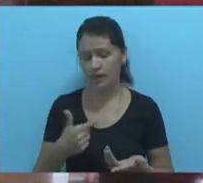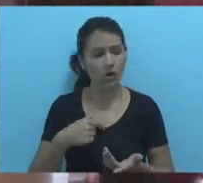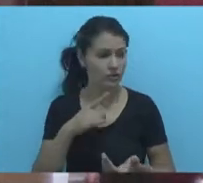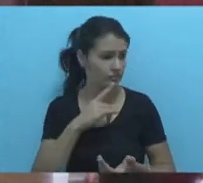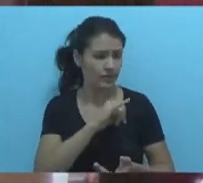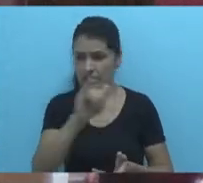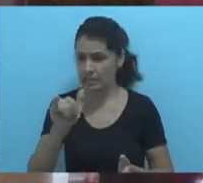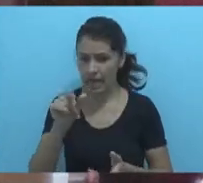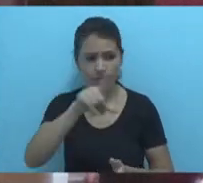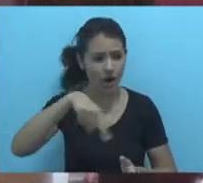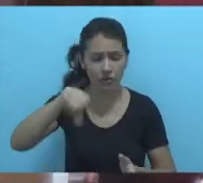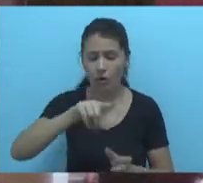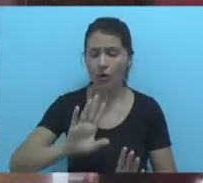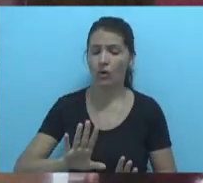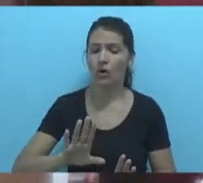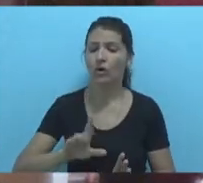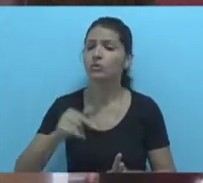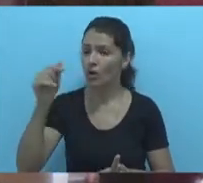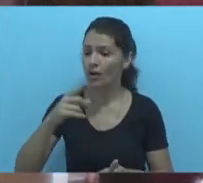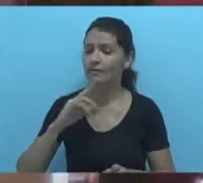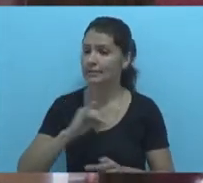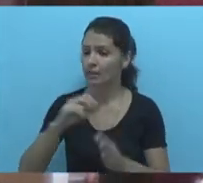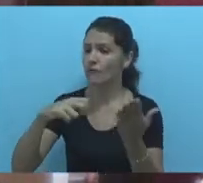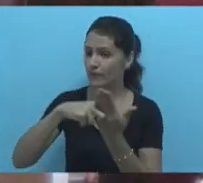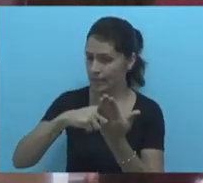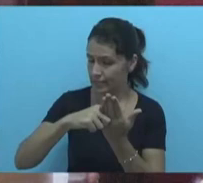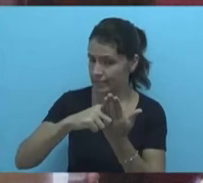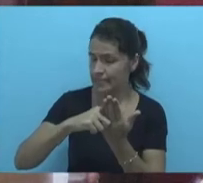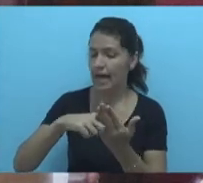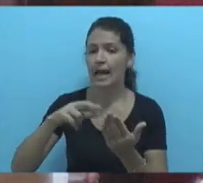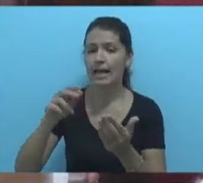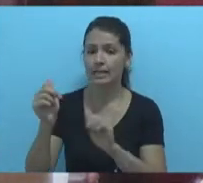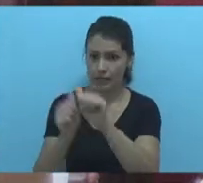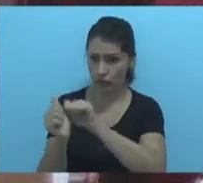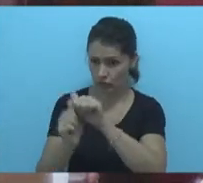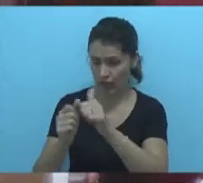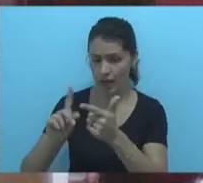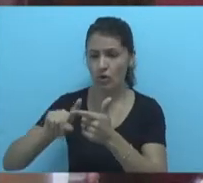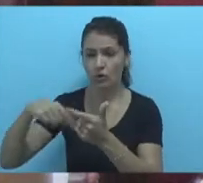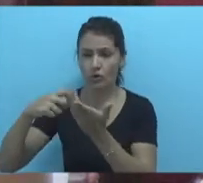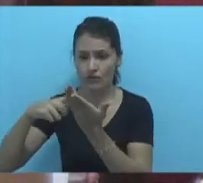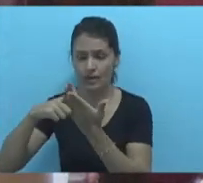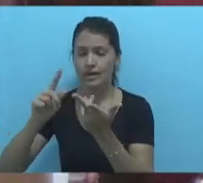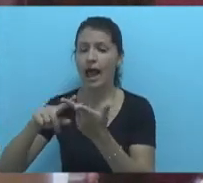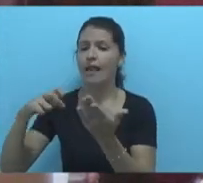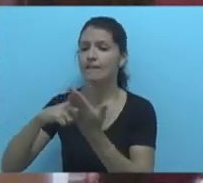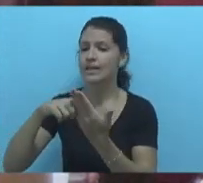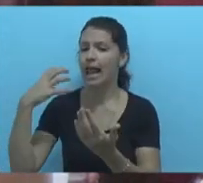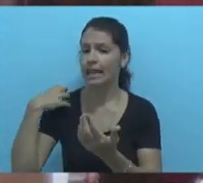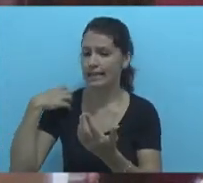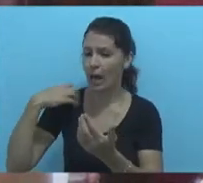de la Cámara, tanto a la fiscal regional de Rosario como al fiscal de la causa y al propio fiscal general de la